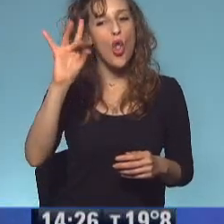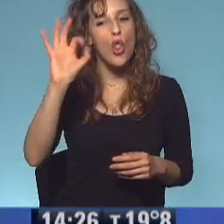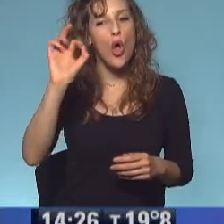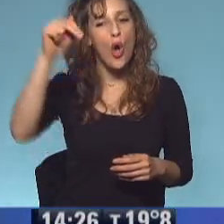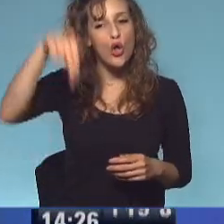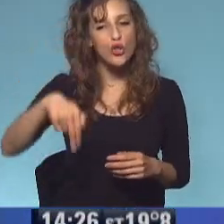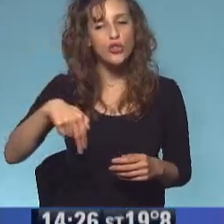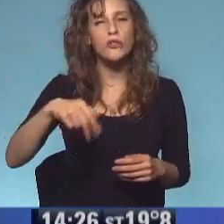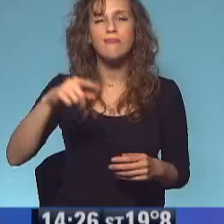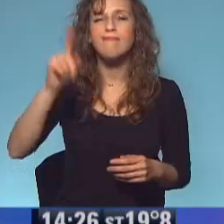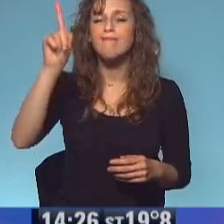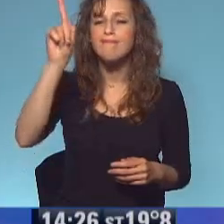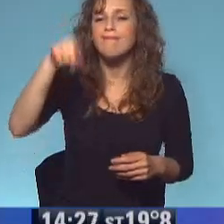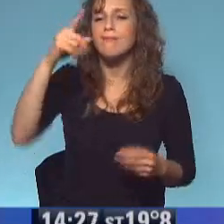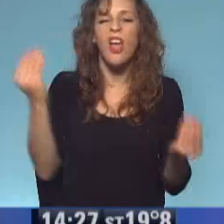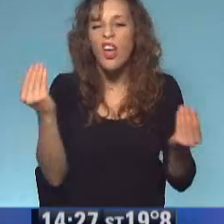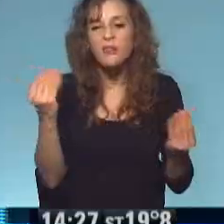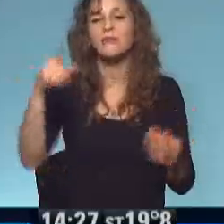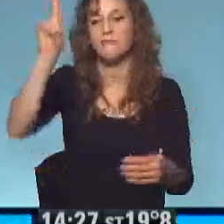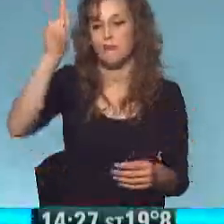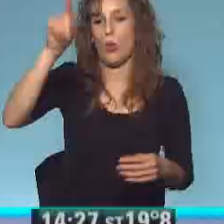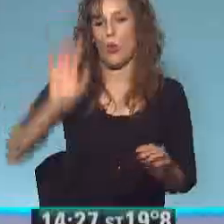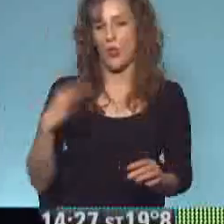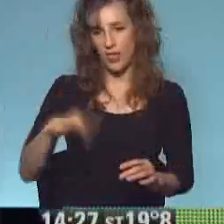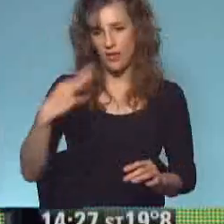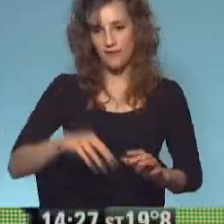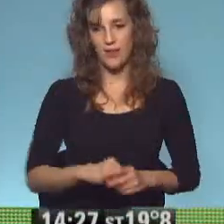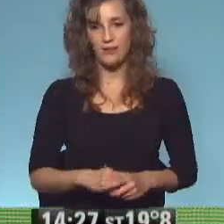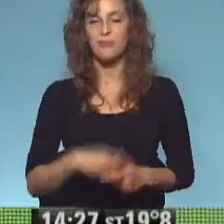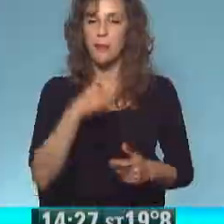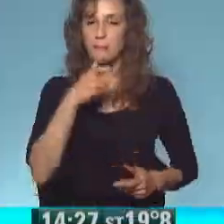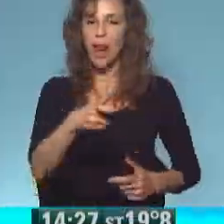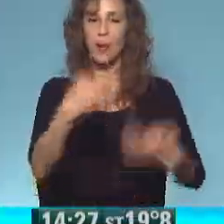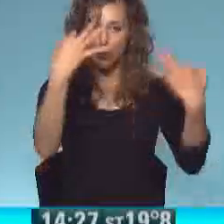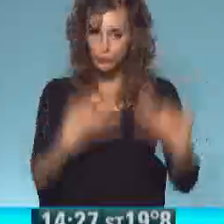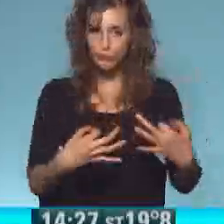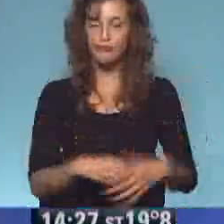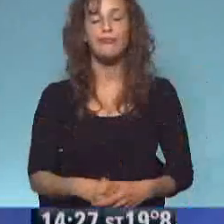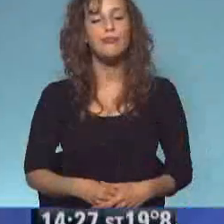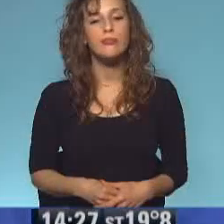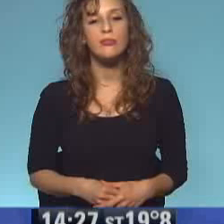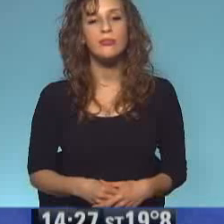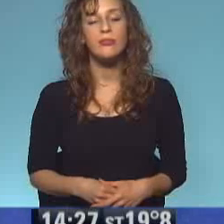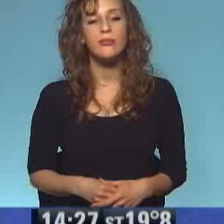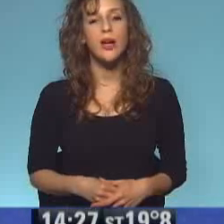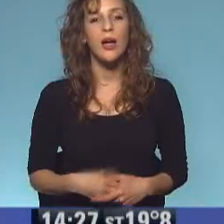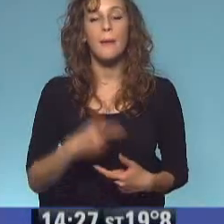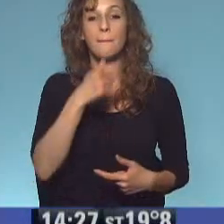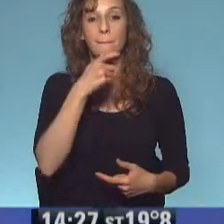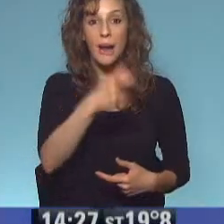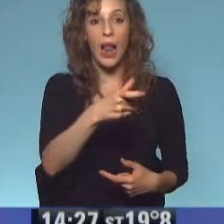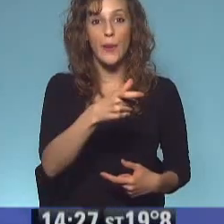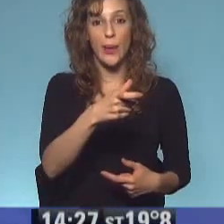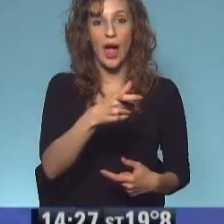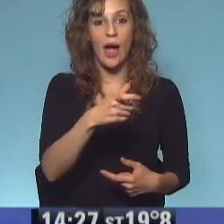Una tilde. Ah, por eso es algodón. ¡Vaya! Me asustó. ¡Algodón! ¿Eh? ¿Y algodón? Decir, las palabras con tilde se pueden